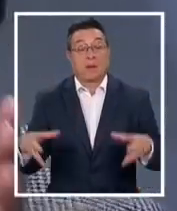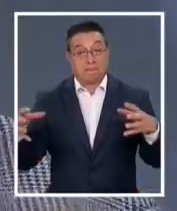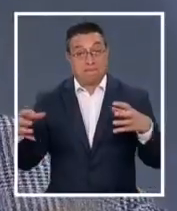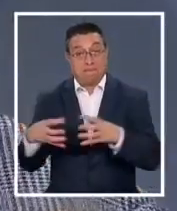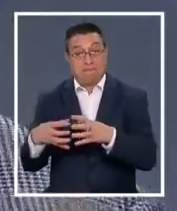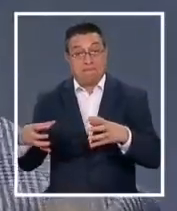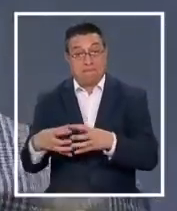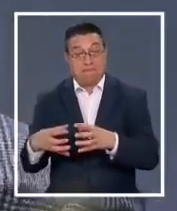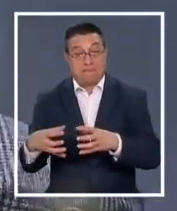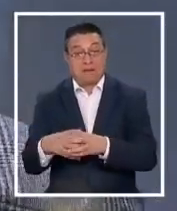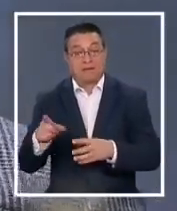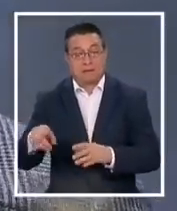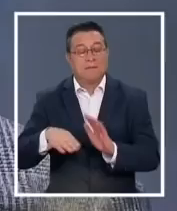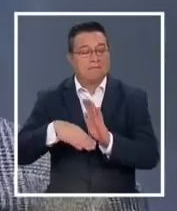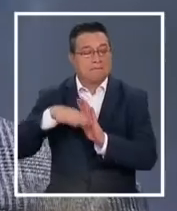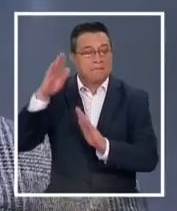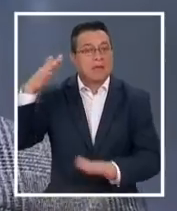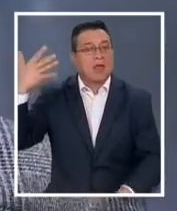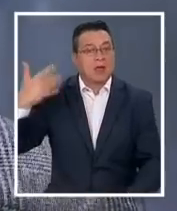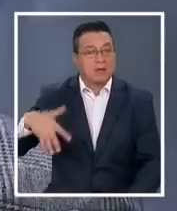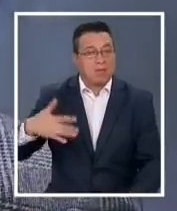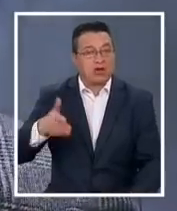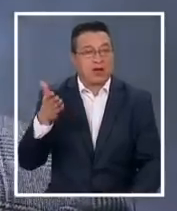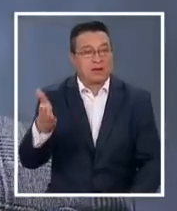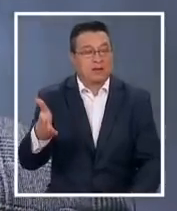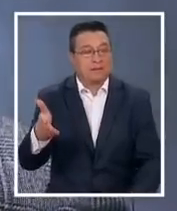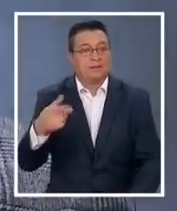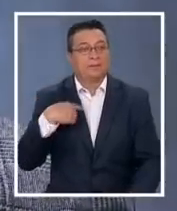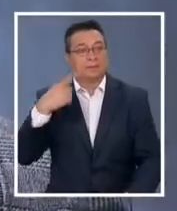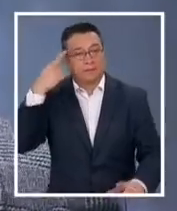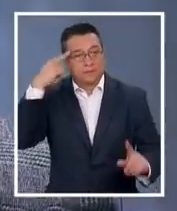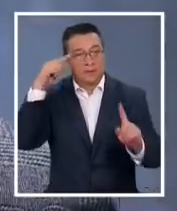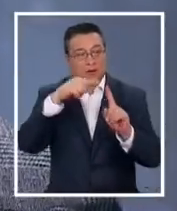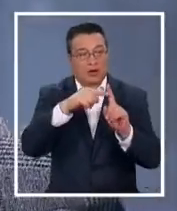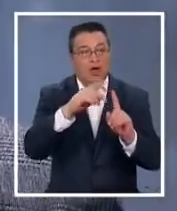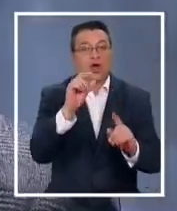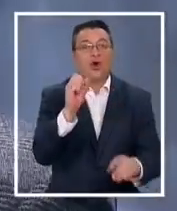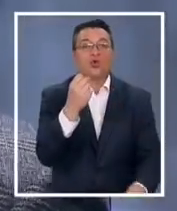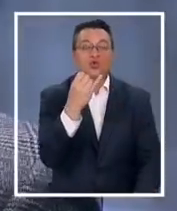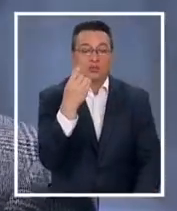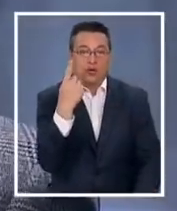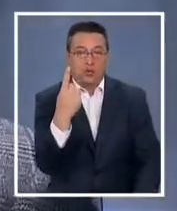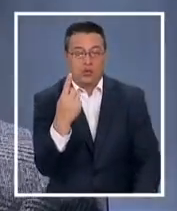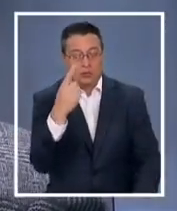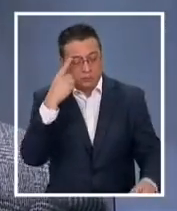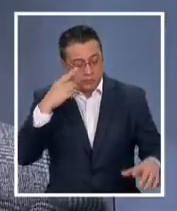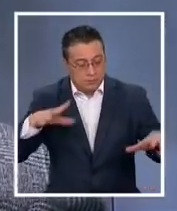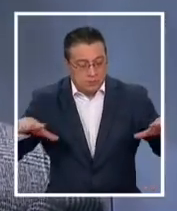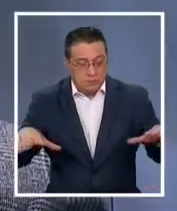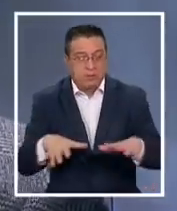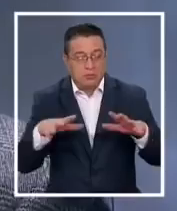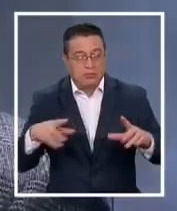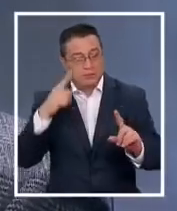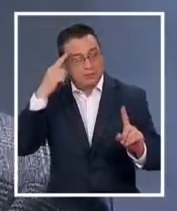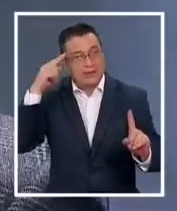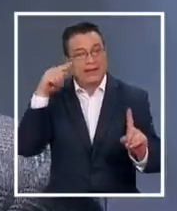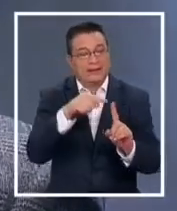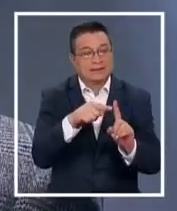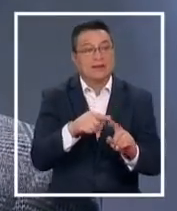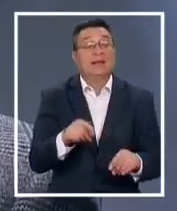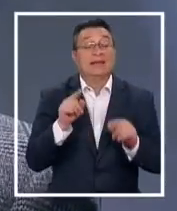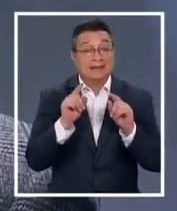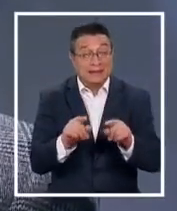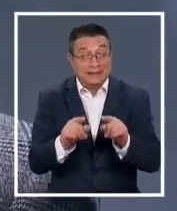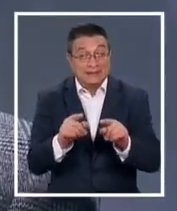partido tiene una prioridad, que la llamamos opción 1, y nos vamos a jugar a concho por esa prioridad. Y esa